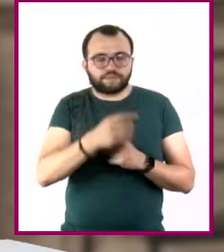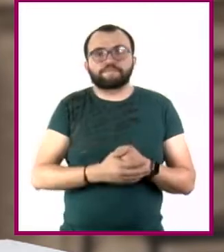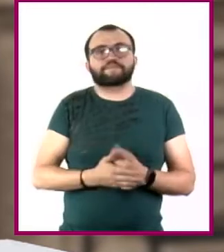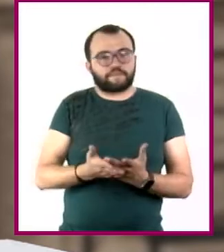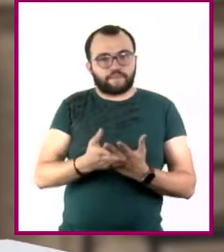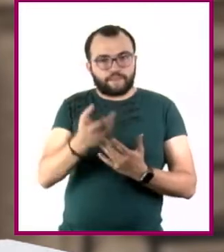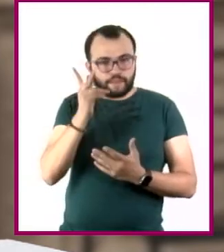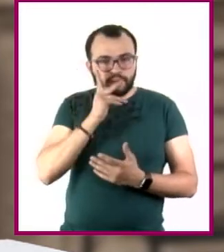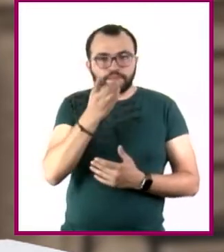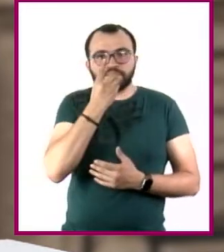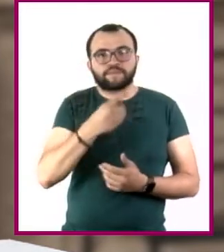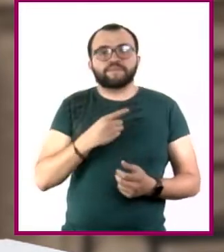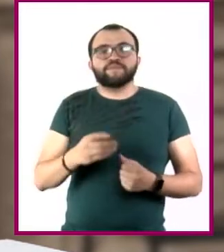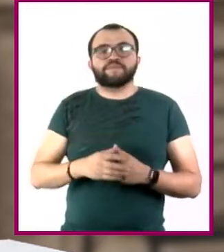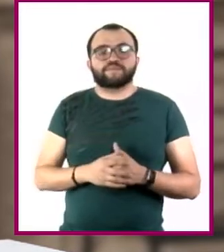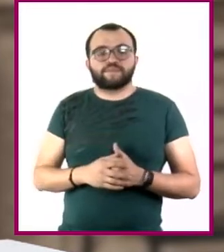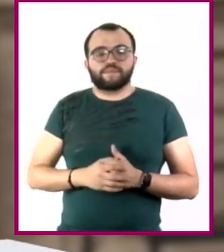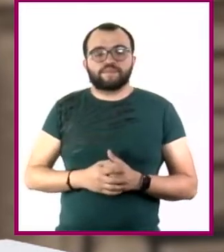pues.